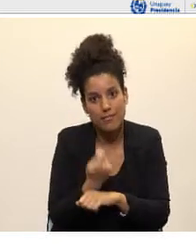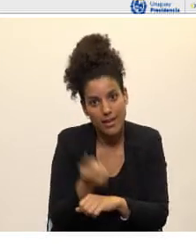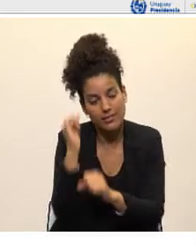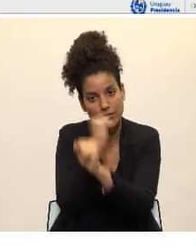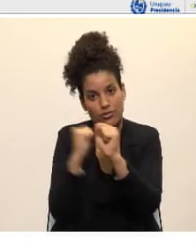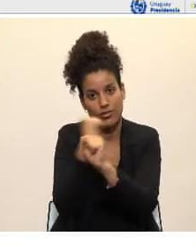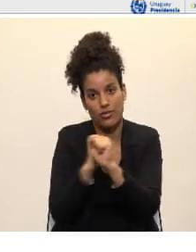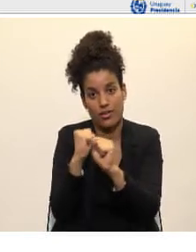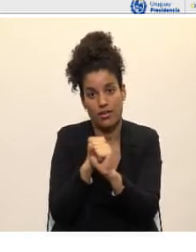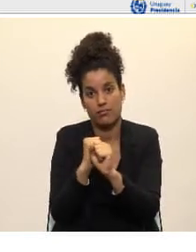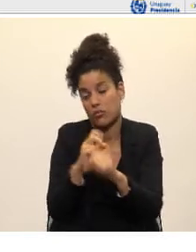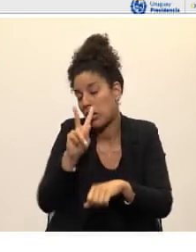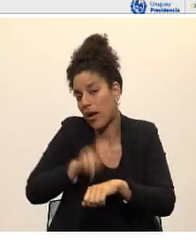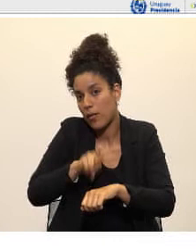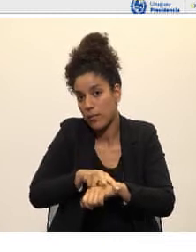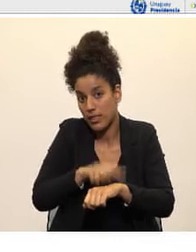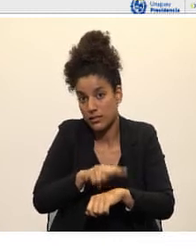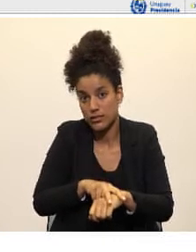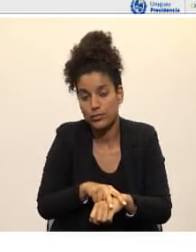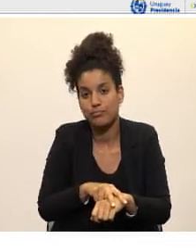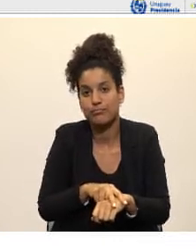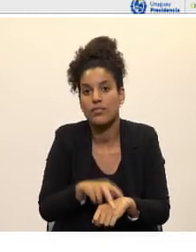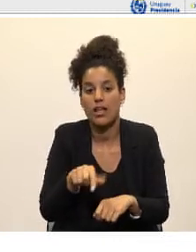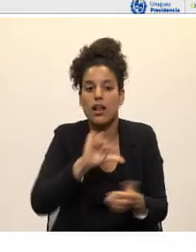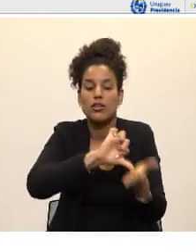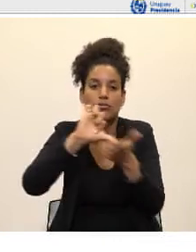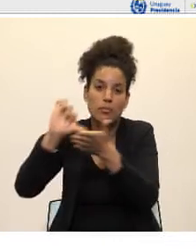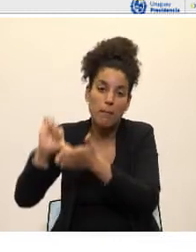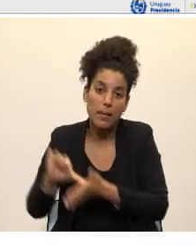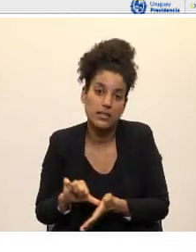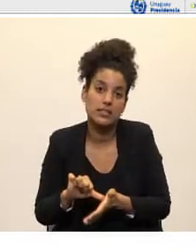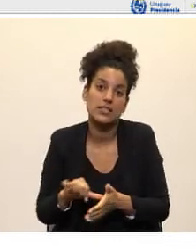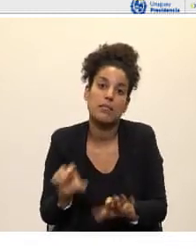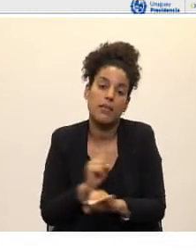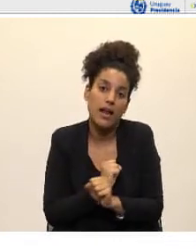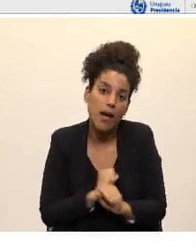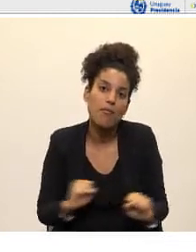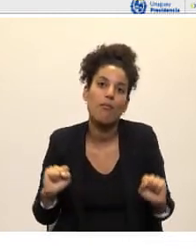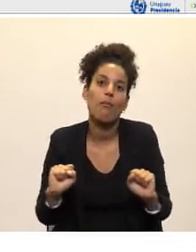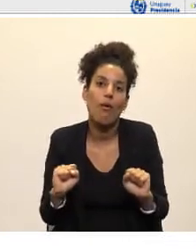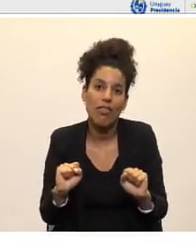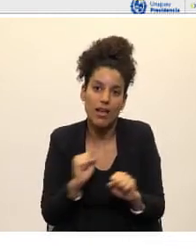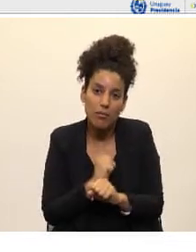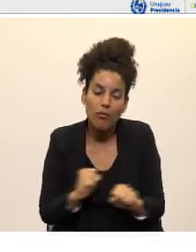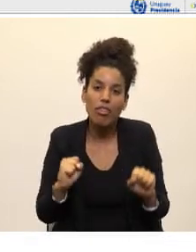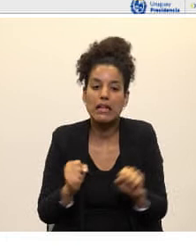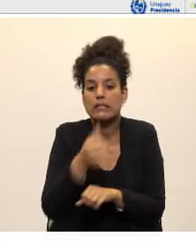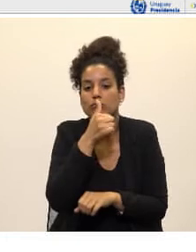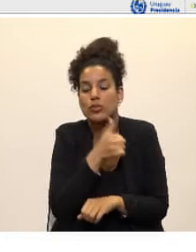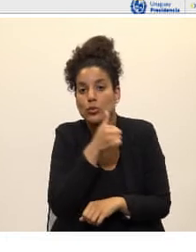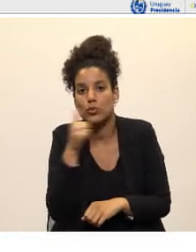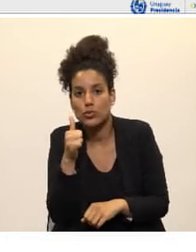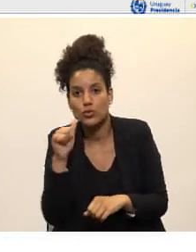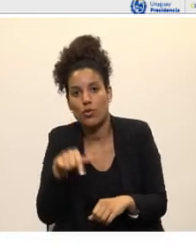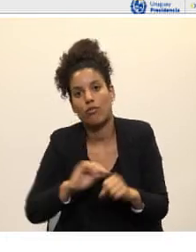implica el ecosistema digital en sus países para poder realmente paliar esta situación